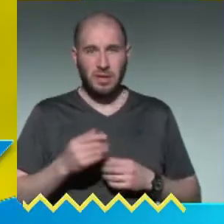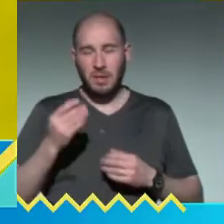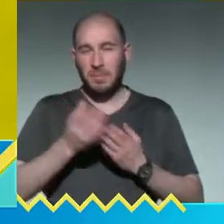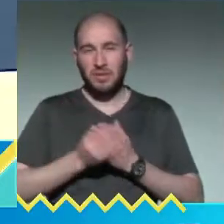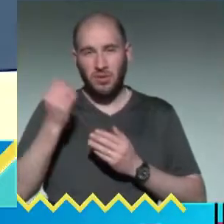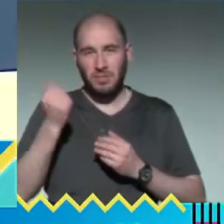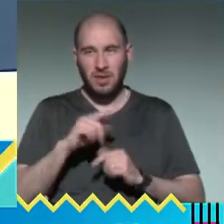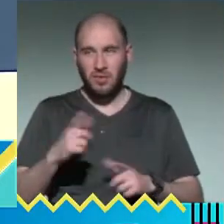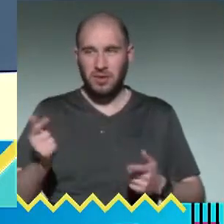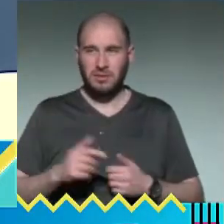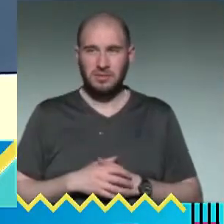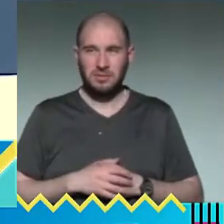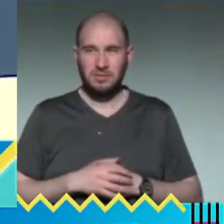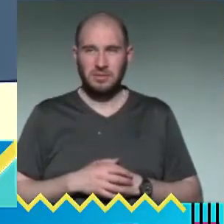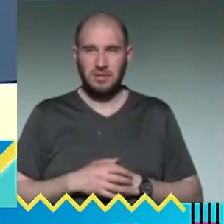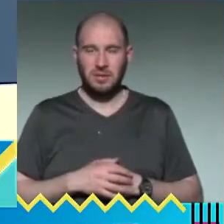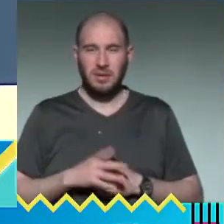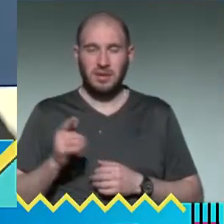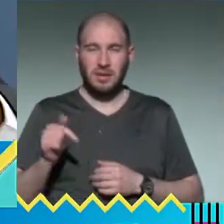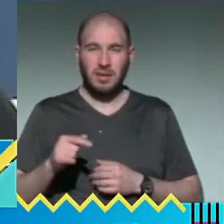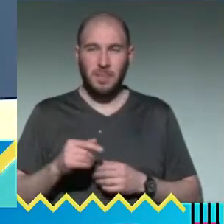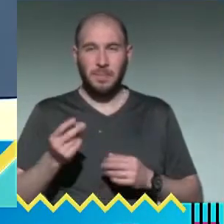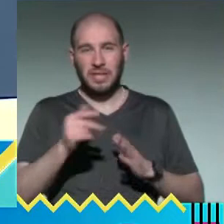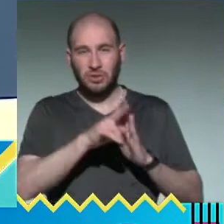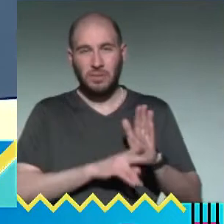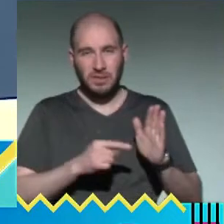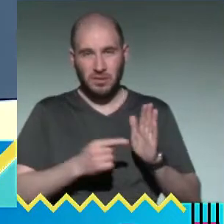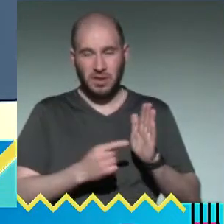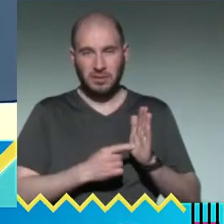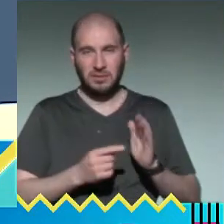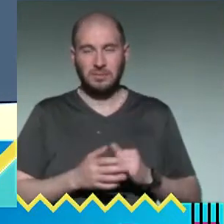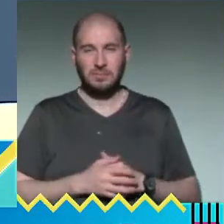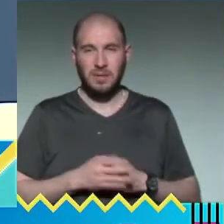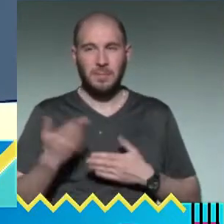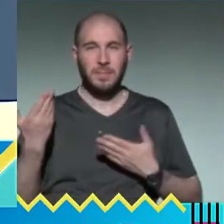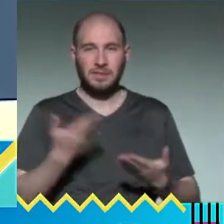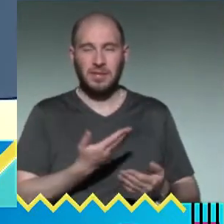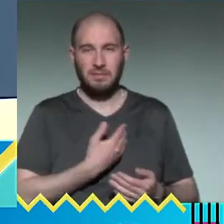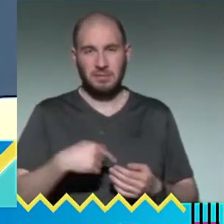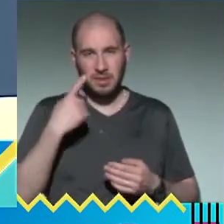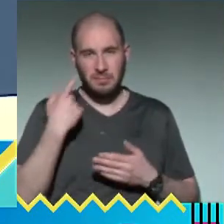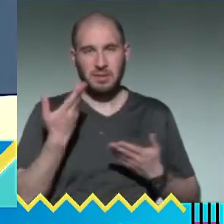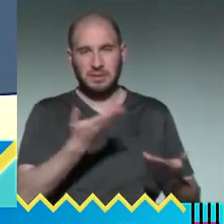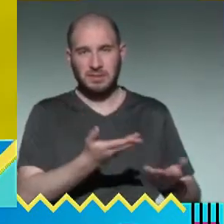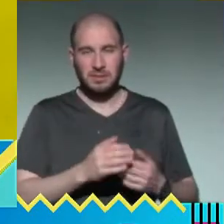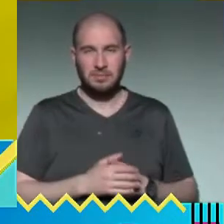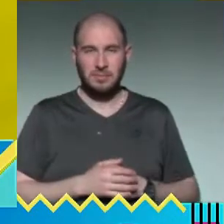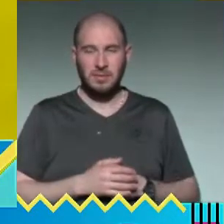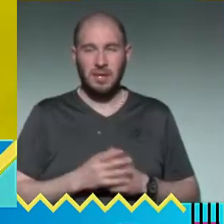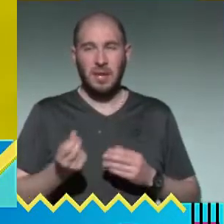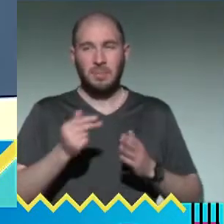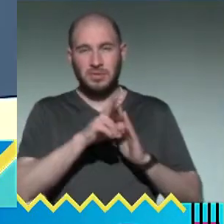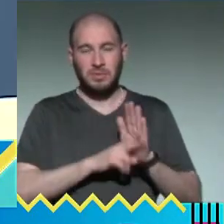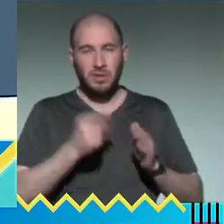ministro de Economía que este presupuesto fue presentado al Fondo Monetario. Sí, está bien. Entonces el